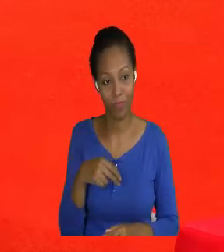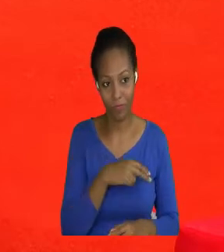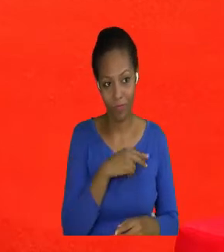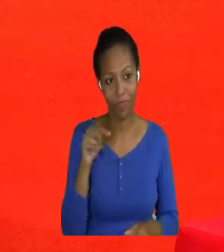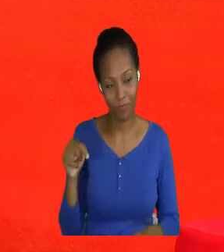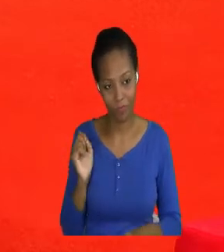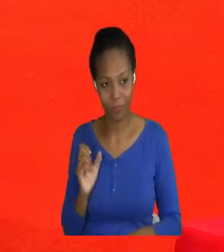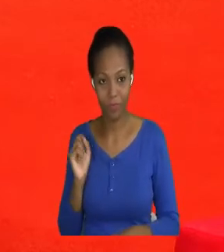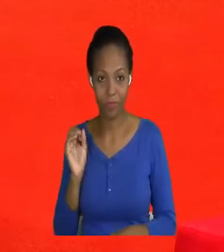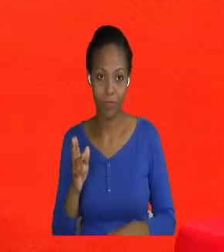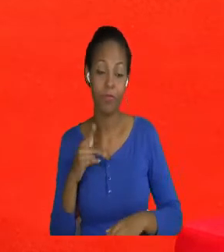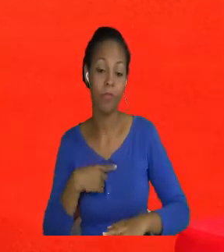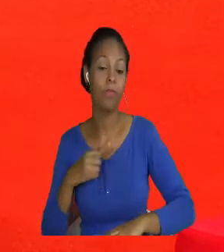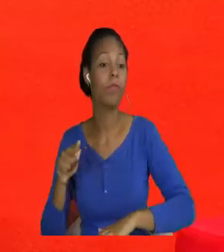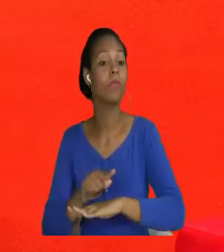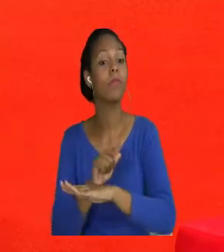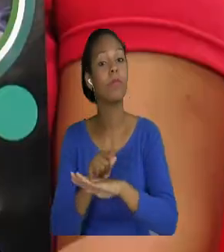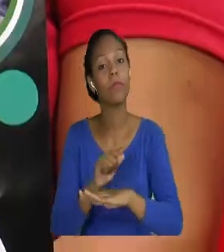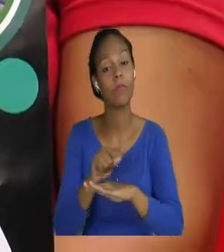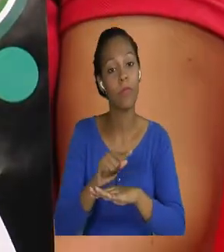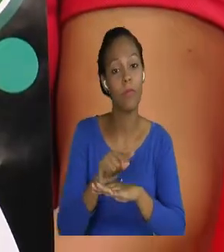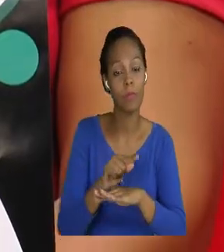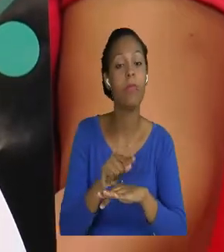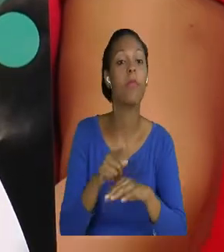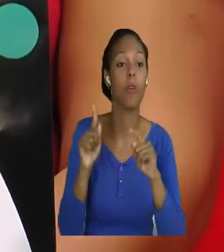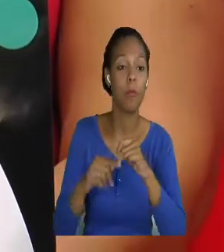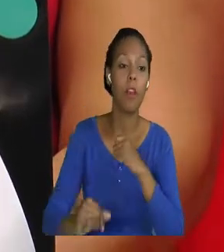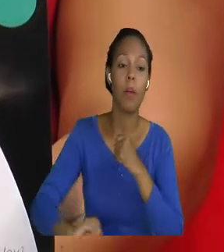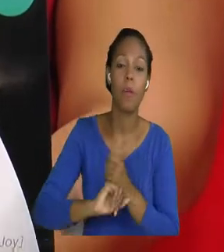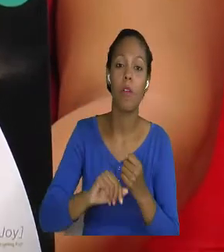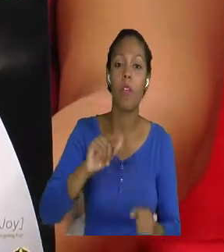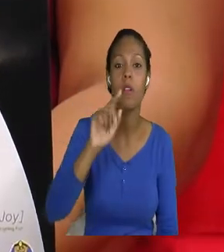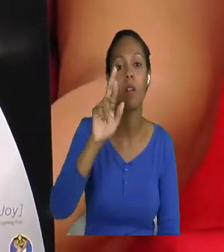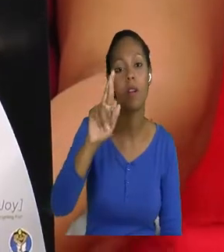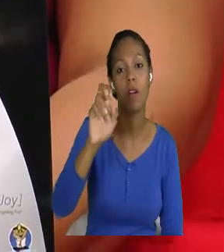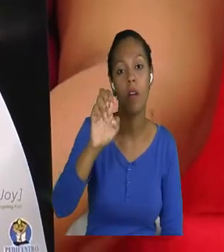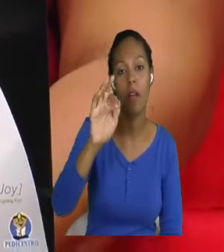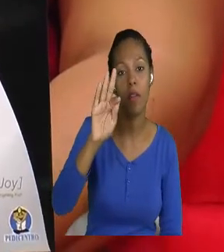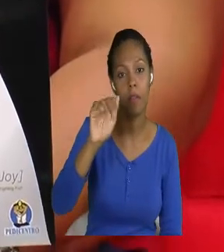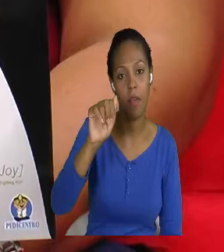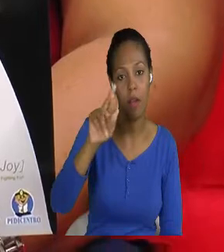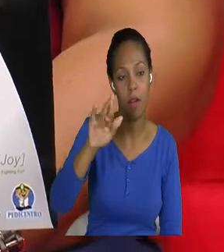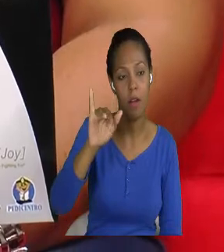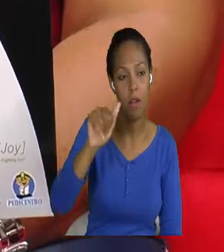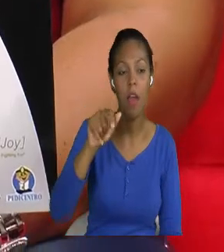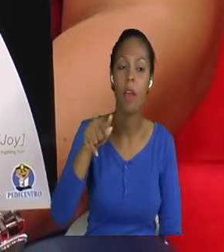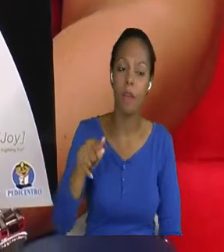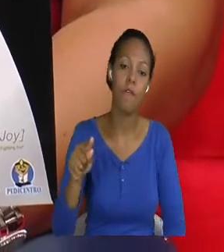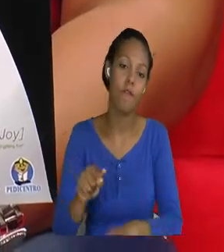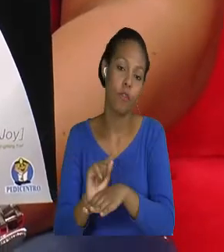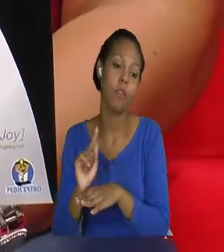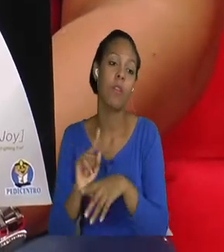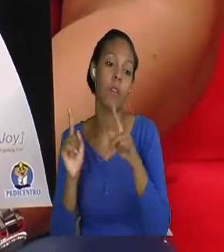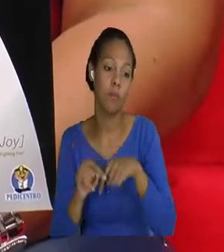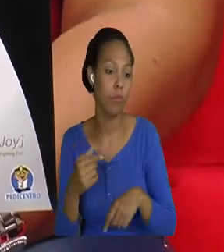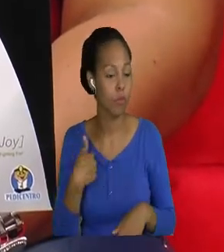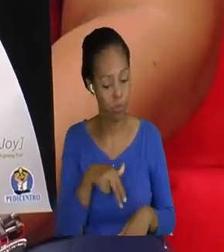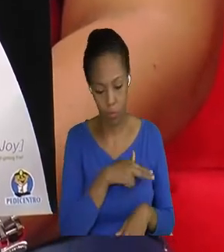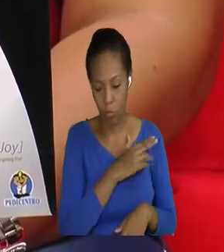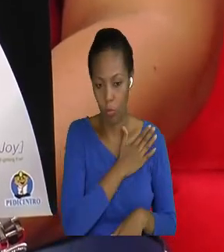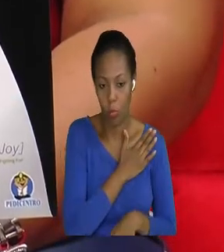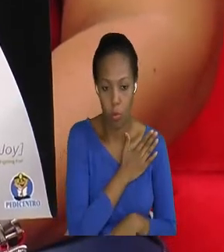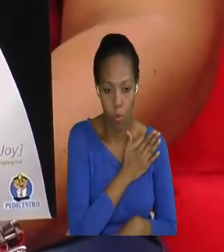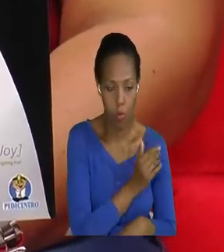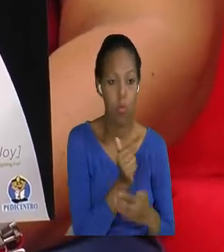través de la Fundación Rotaria, lo que hacemos es facilitar, somos unos facilitadores, un grupo de profesionales,